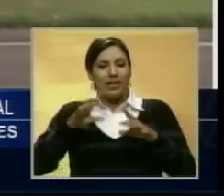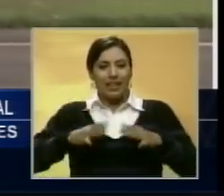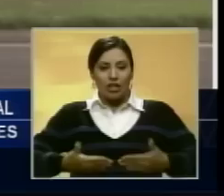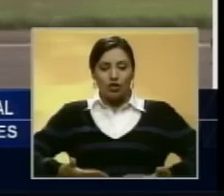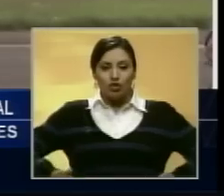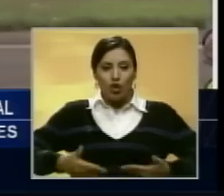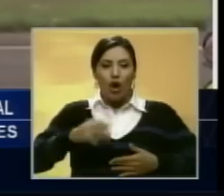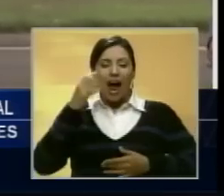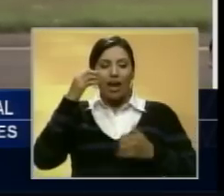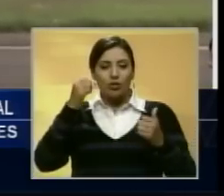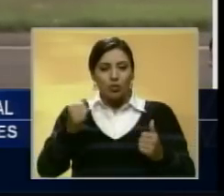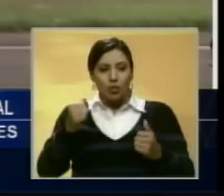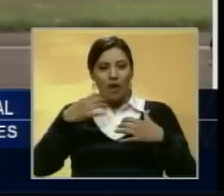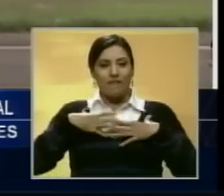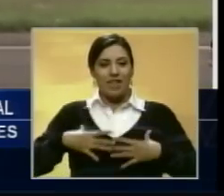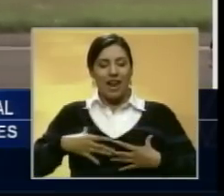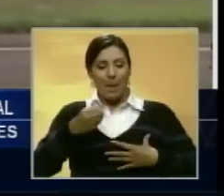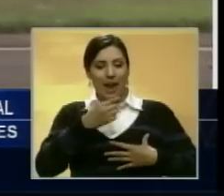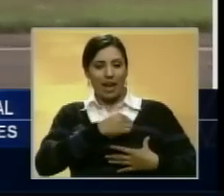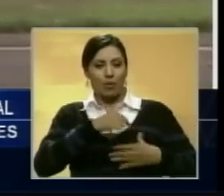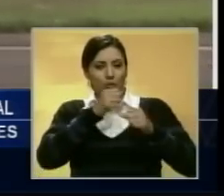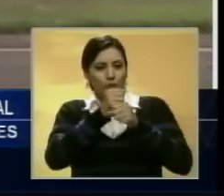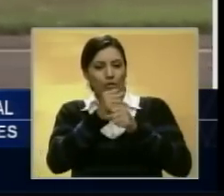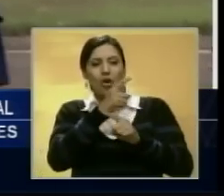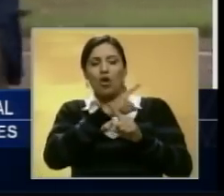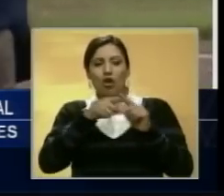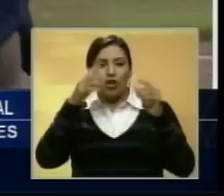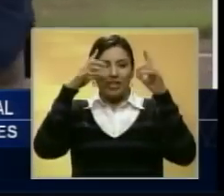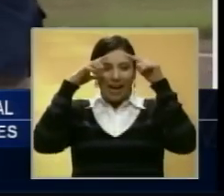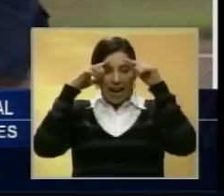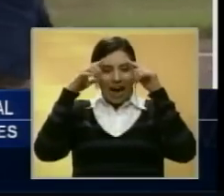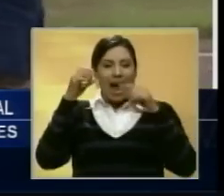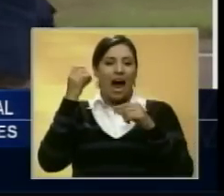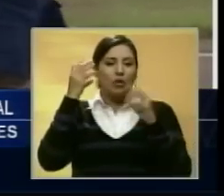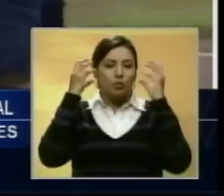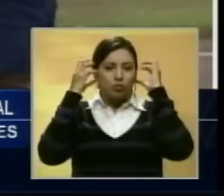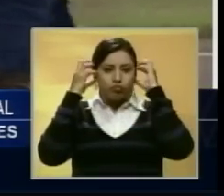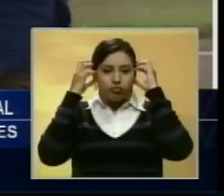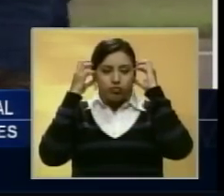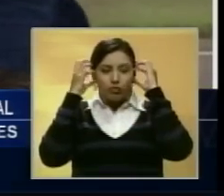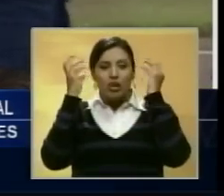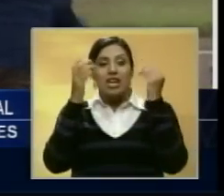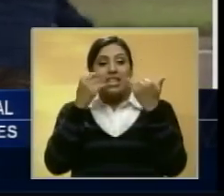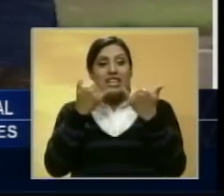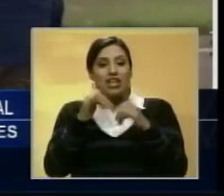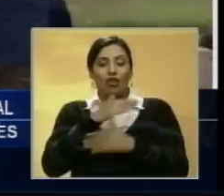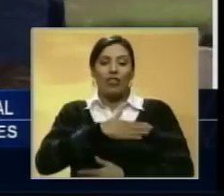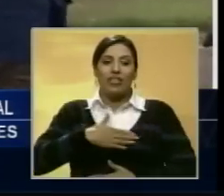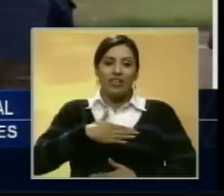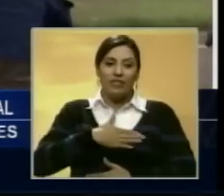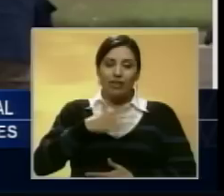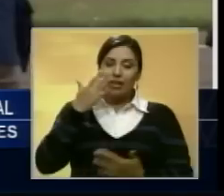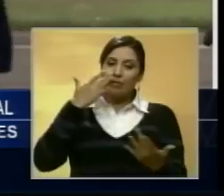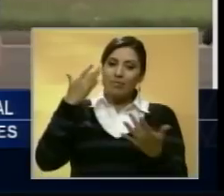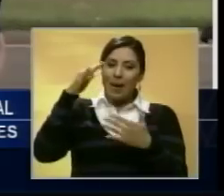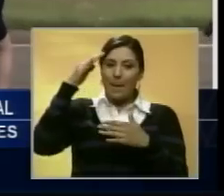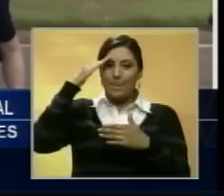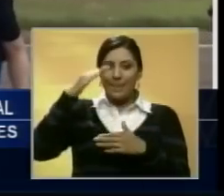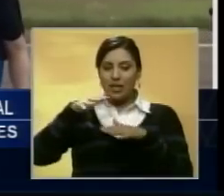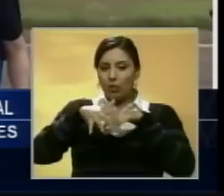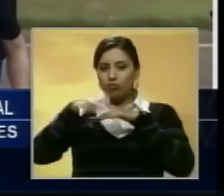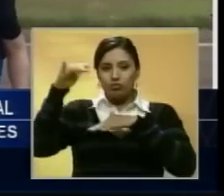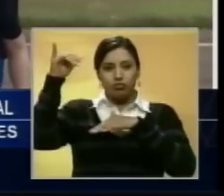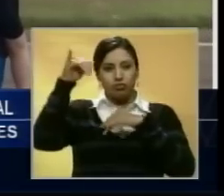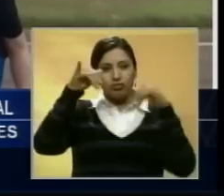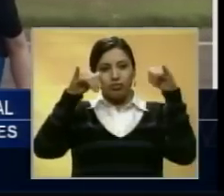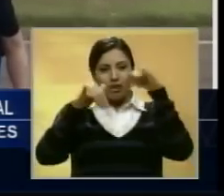azul marino, polo blanco y unos cascos azules para protegerse del ruido, George disfrutó viendo el desfile militar aéreo